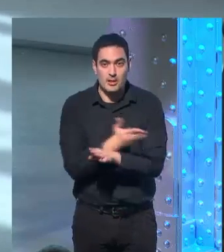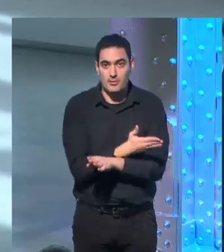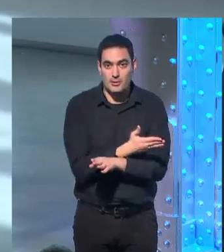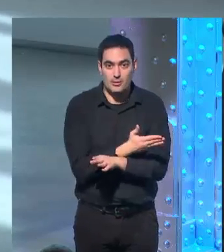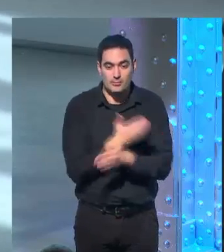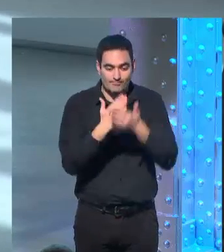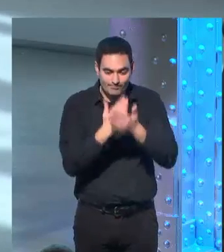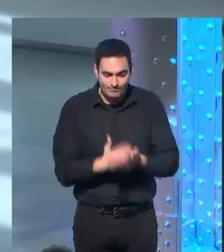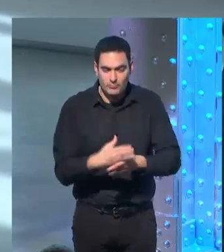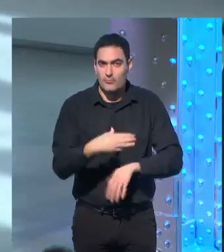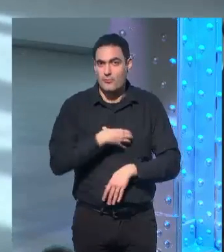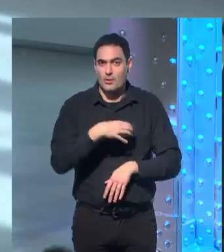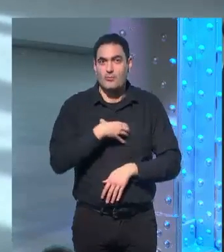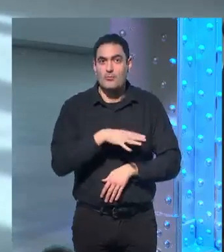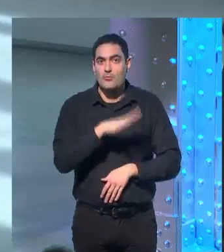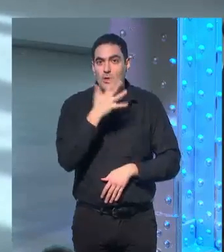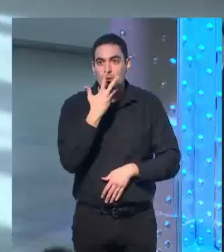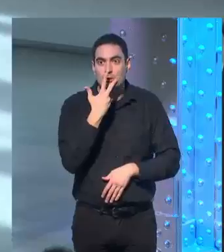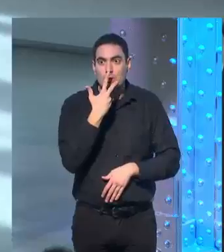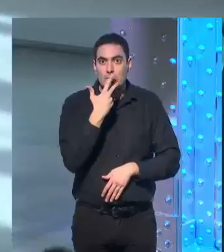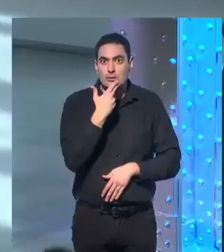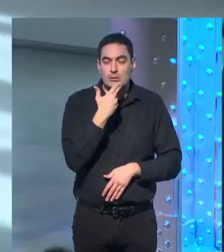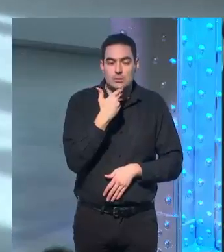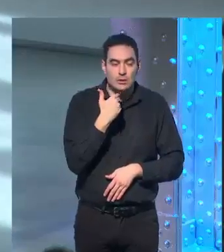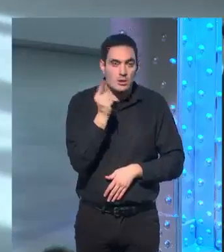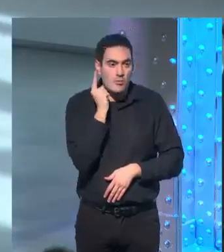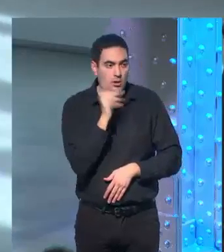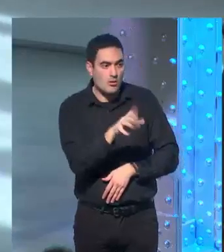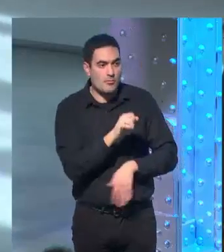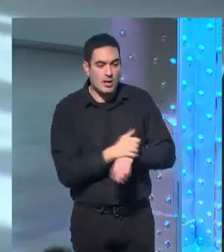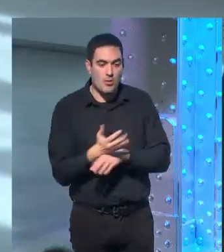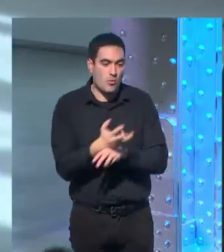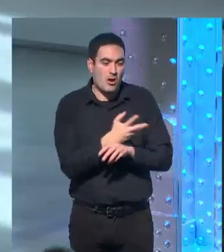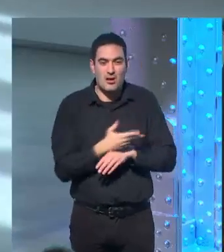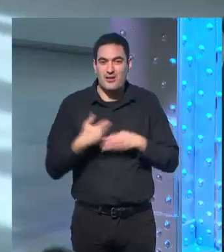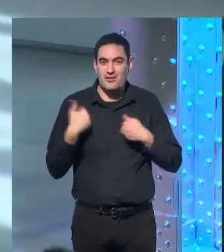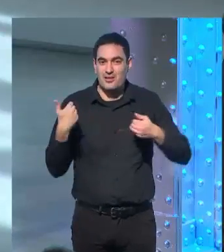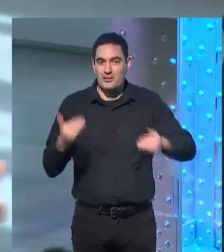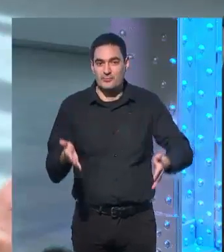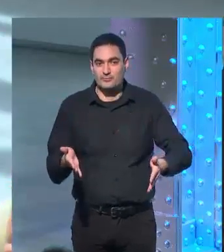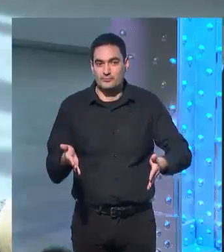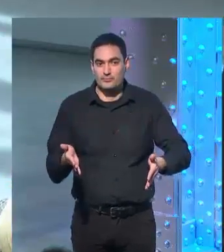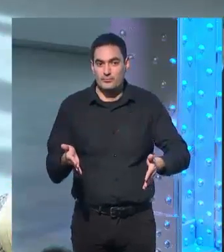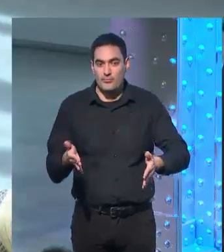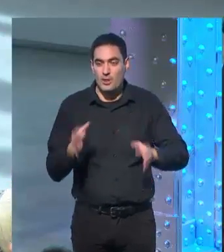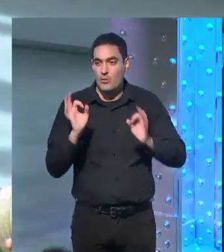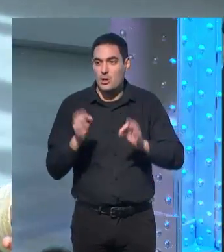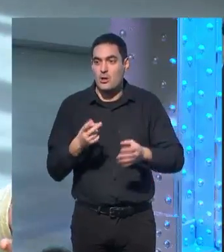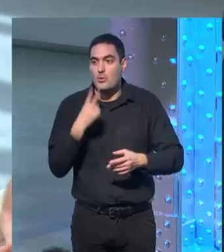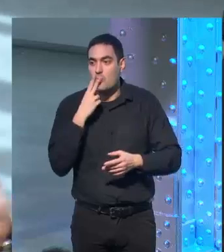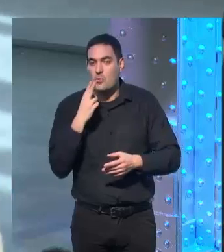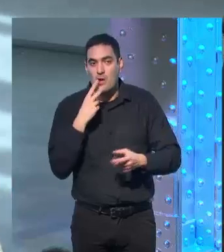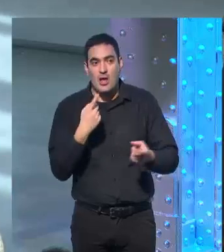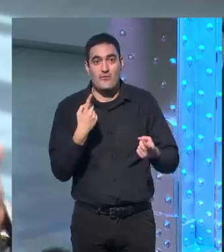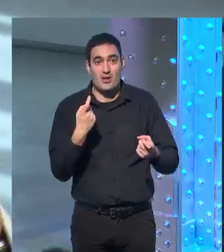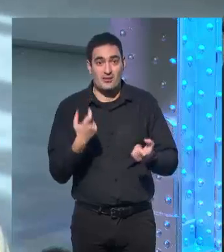podía ni estudiar porque estaba tan así que quiere cogerlo o jugar o lo que sea, que como el que necesita un